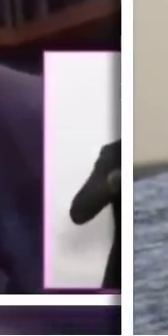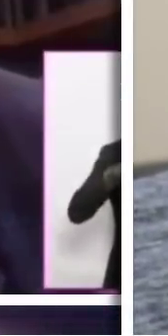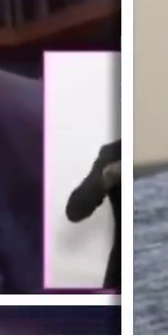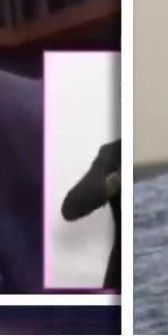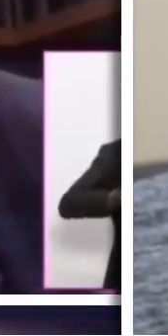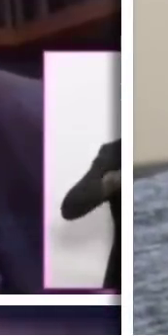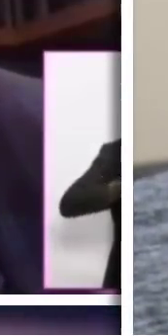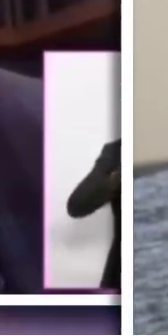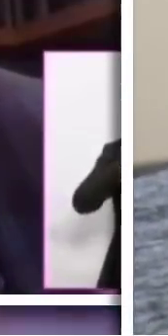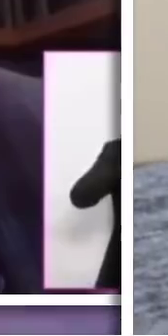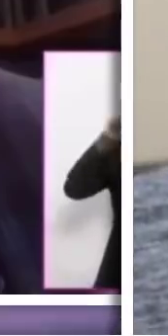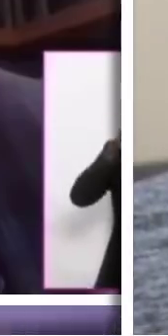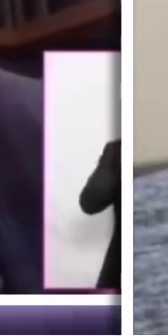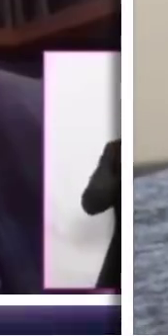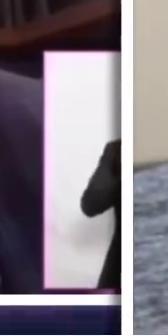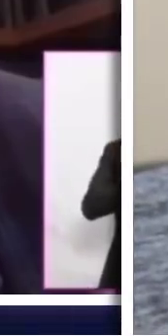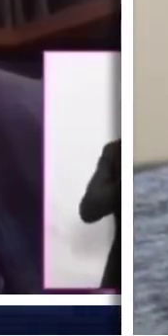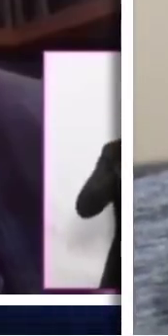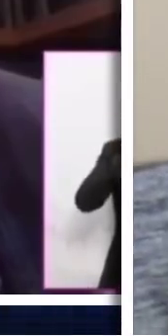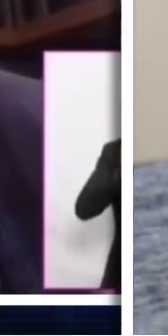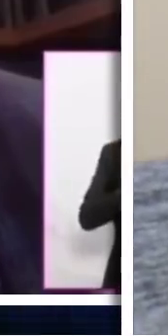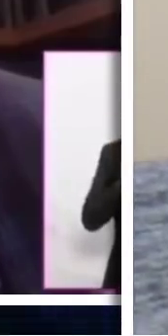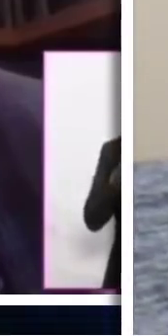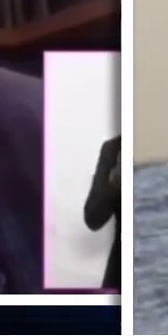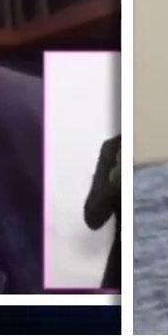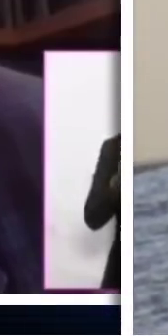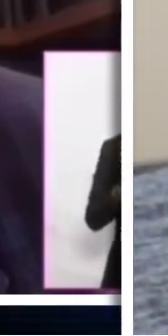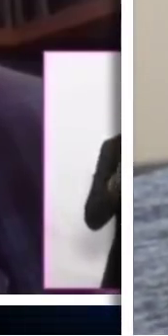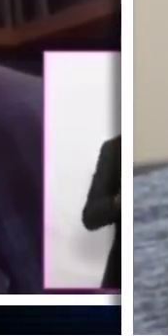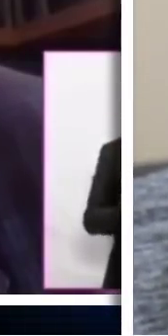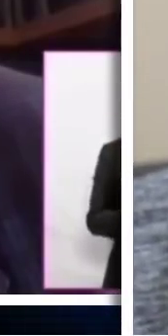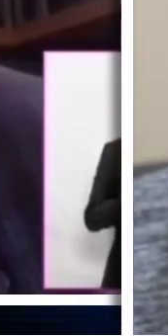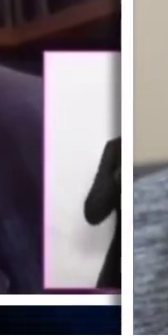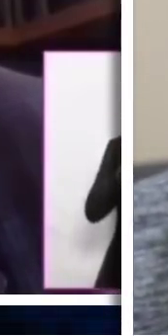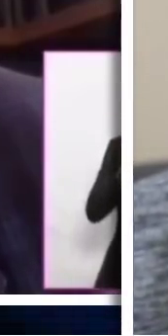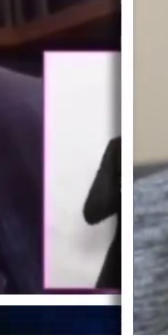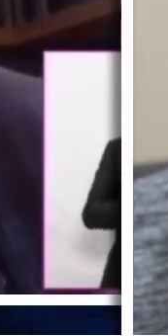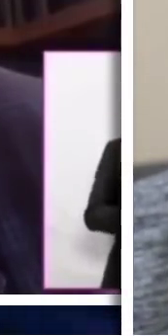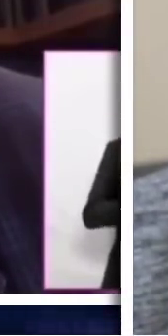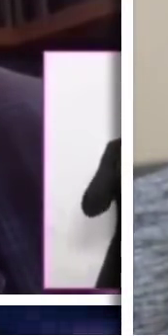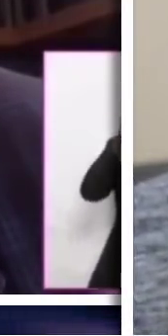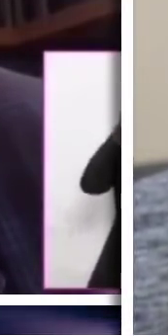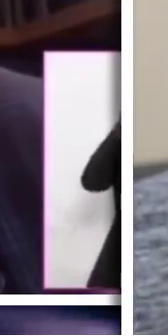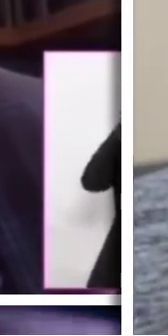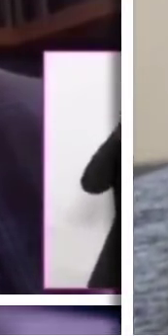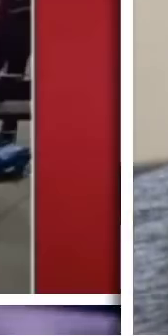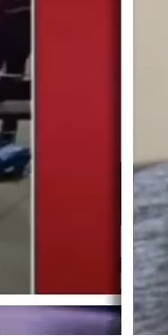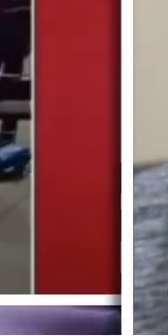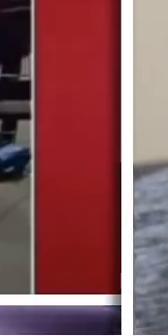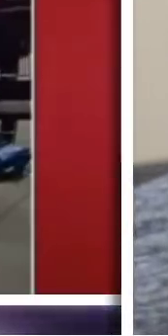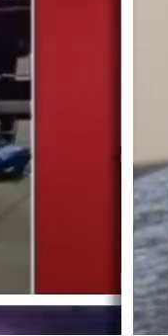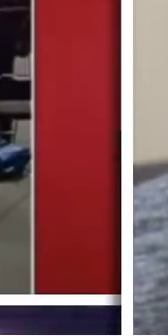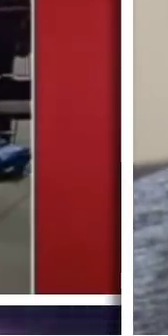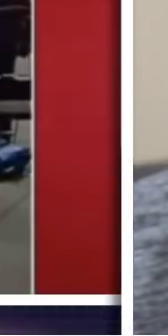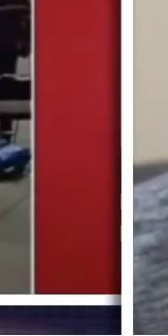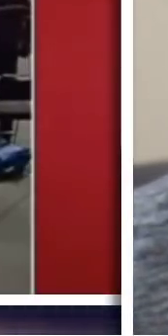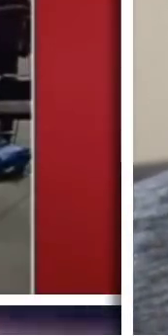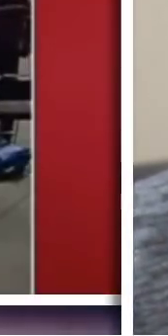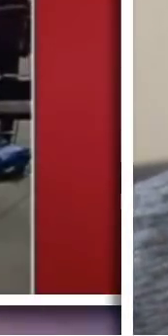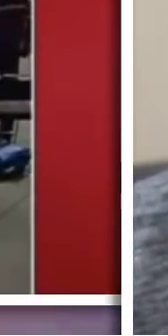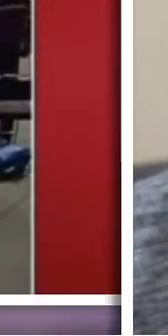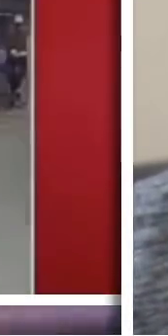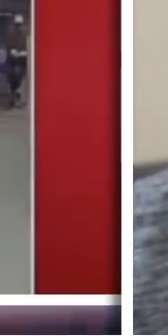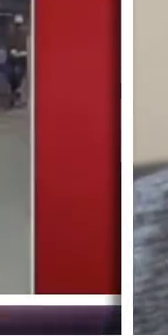filia panista lista incluso del propio diego fernández de cevallos porque este señor que trabaja en twitter estuvo con diego fernández